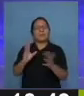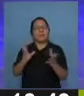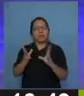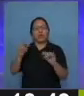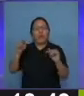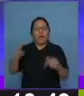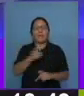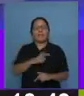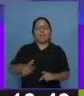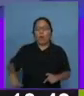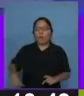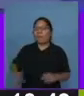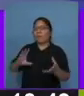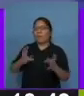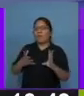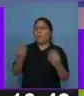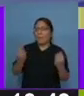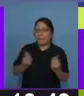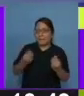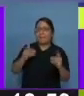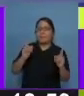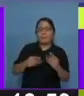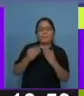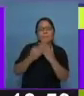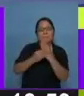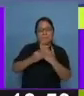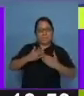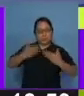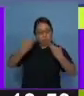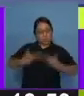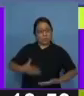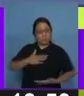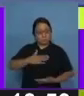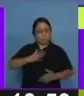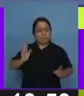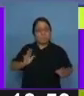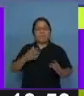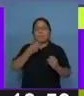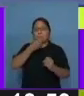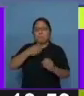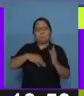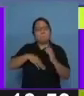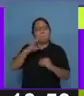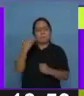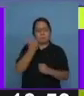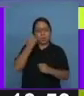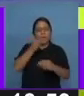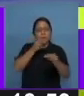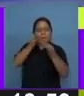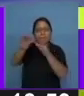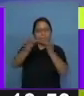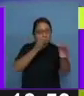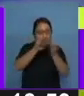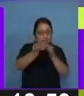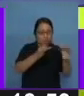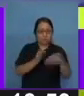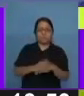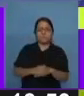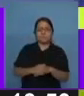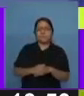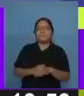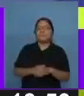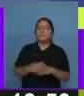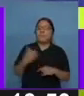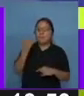este gobierno y a este ministro también es el diálogo, así que un poco más del diálogo que